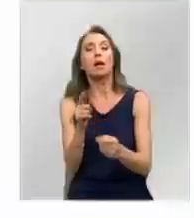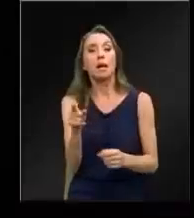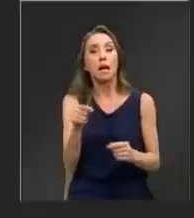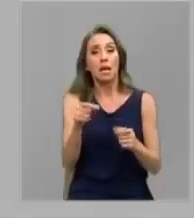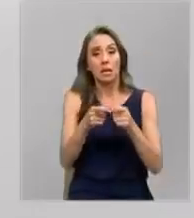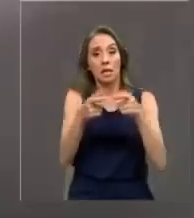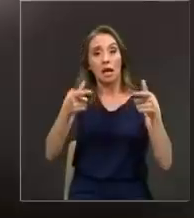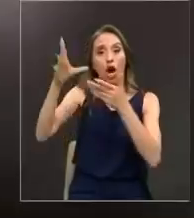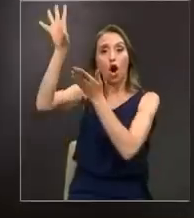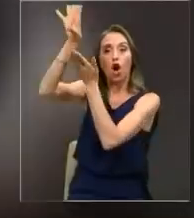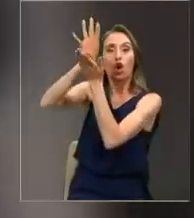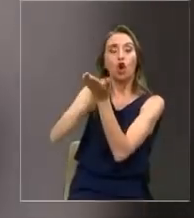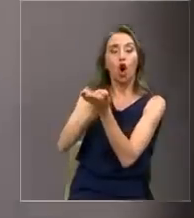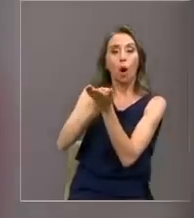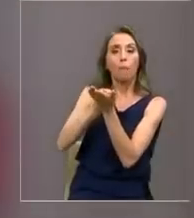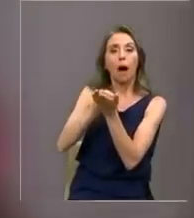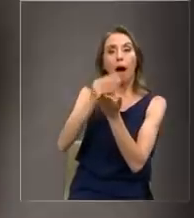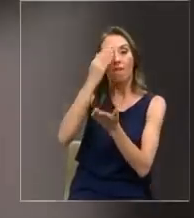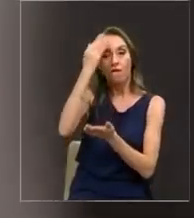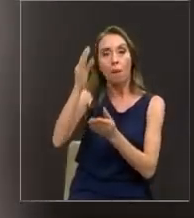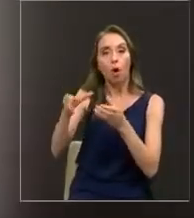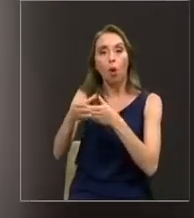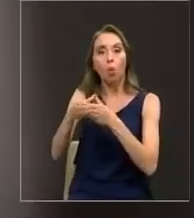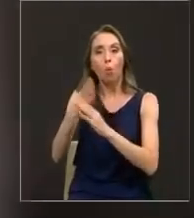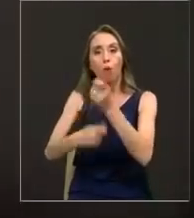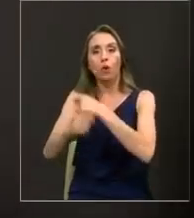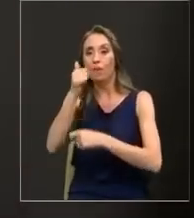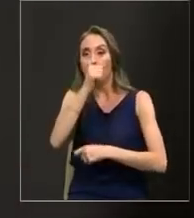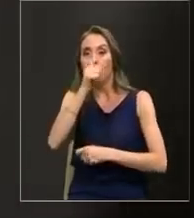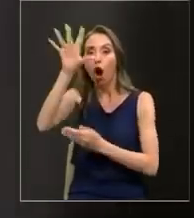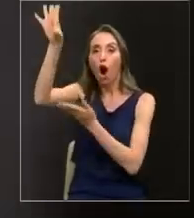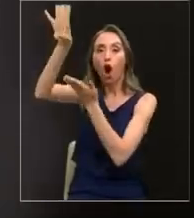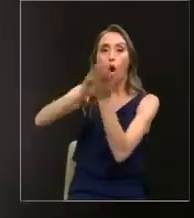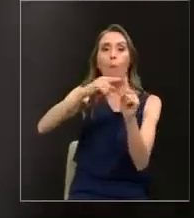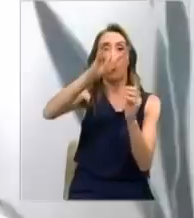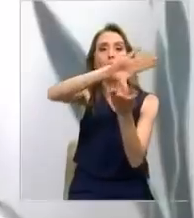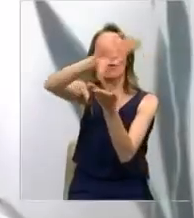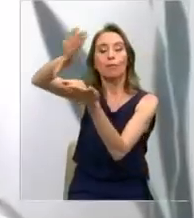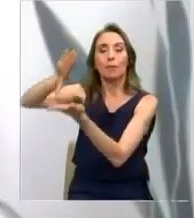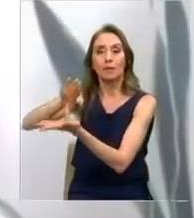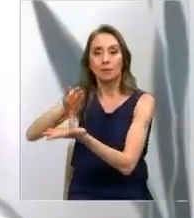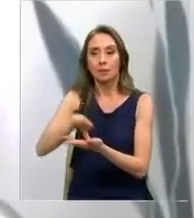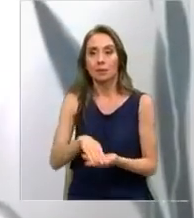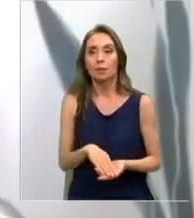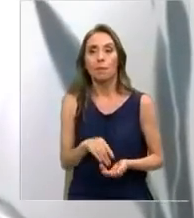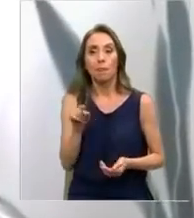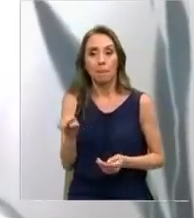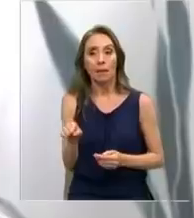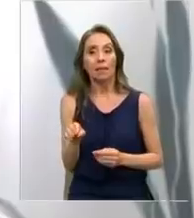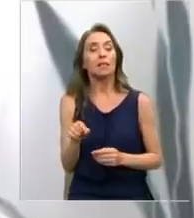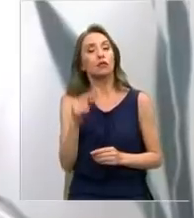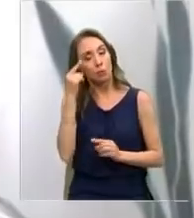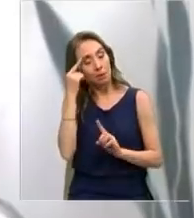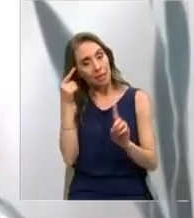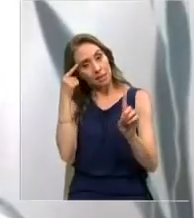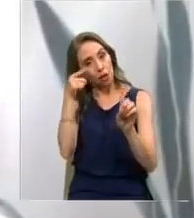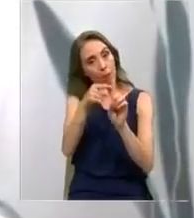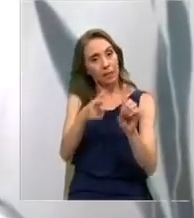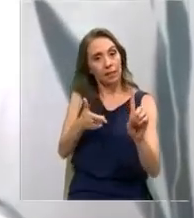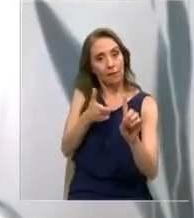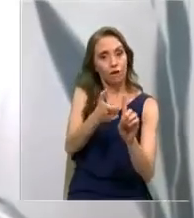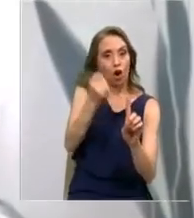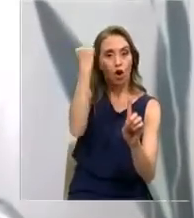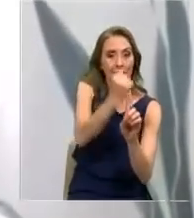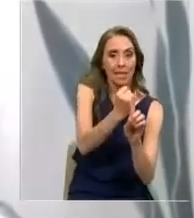ser importado o copiado de reconocidos carteles de narcotráfico. Más que cometer un crimen determinado, lo que